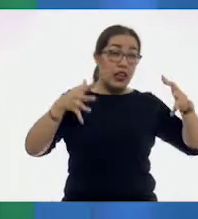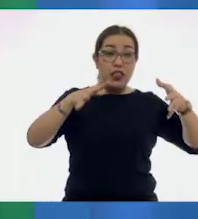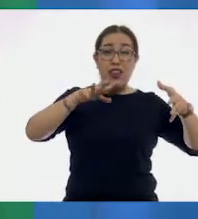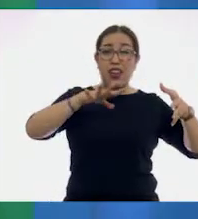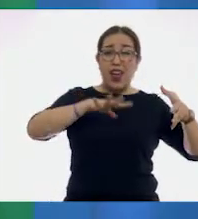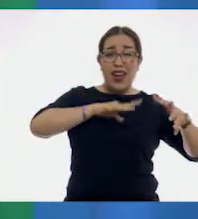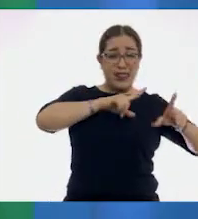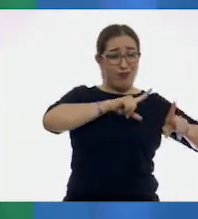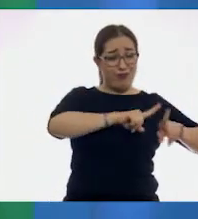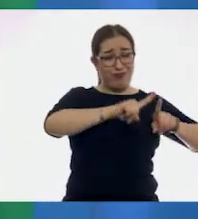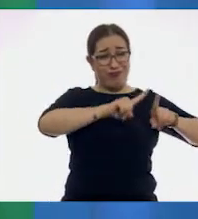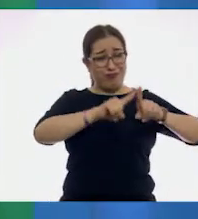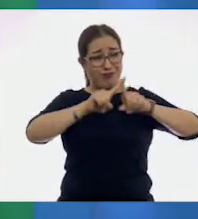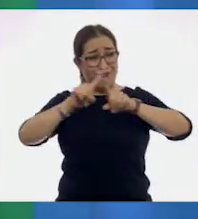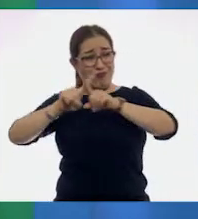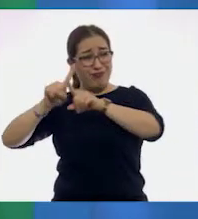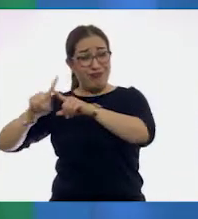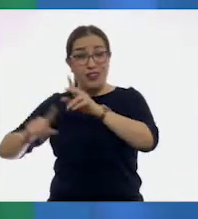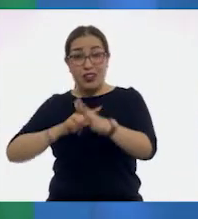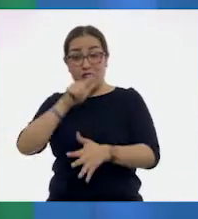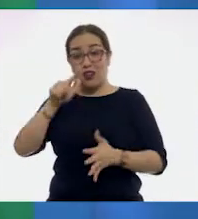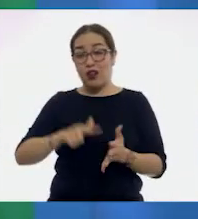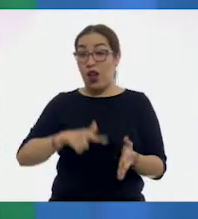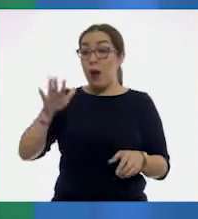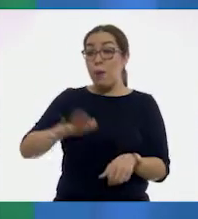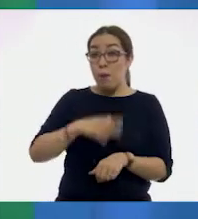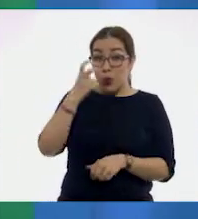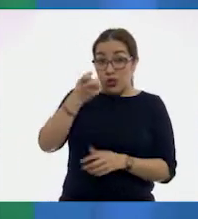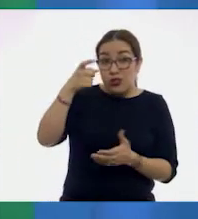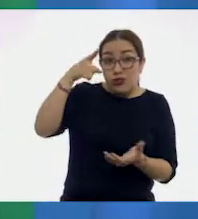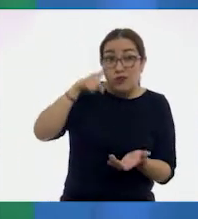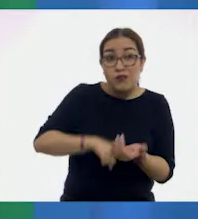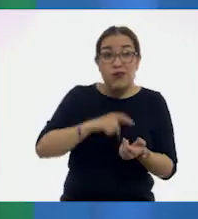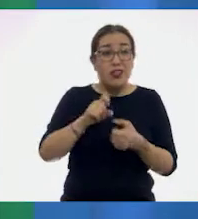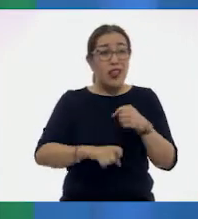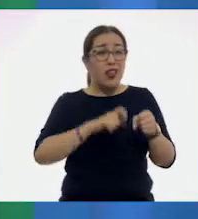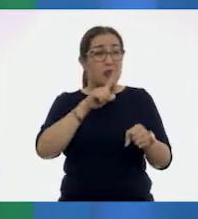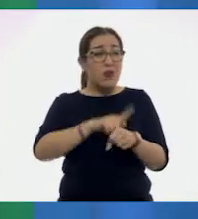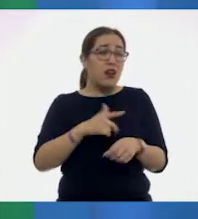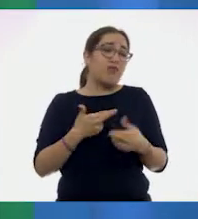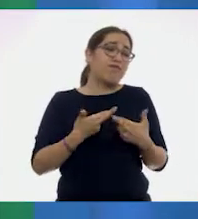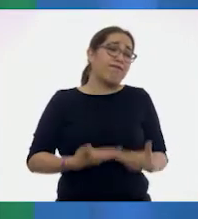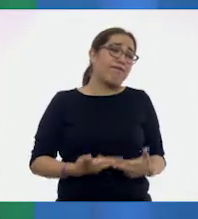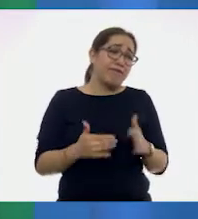ecosistemas y por esa razón también de especies de animales y plantas.